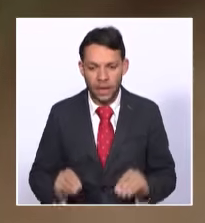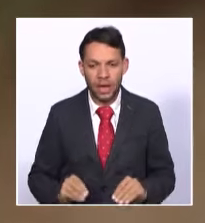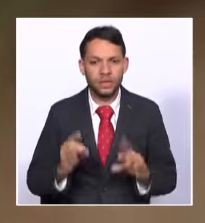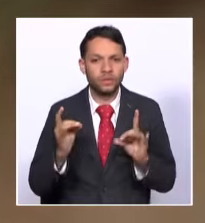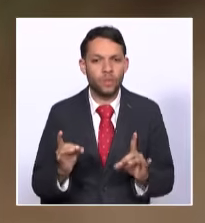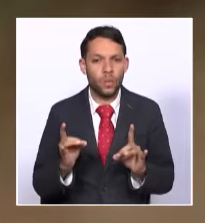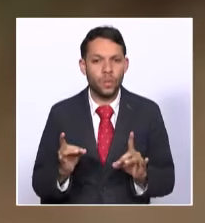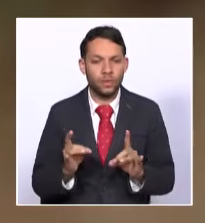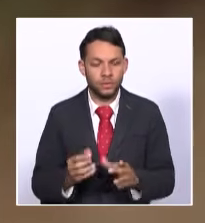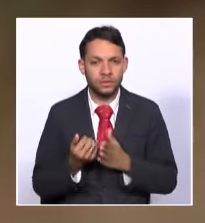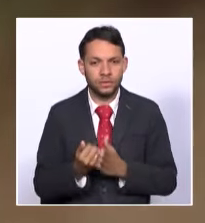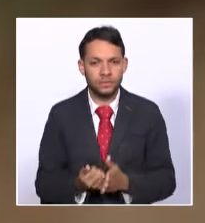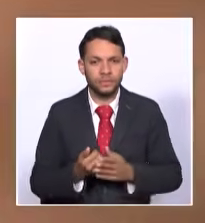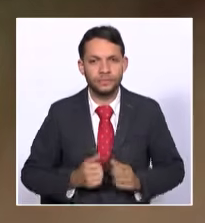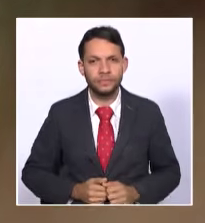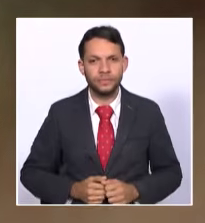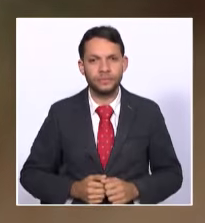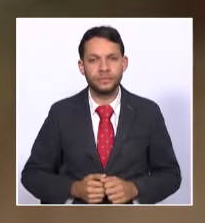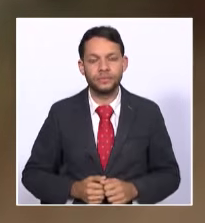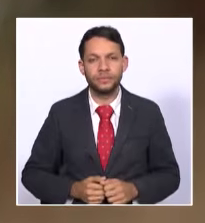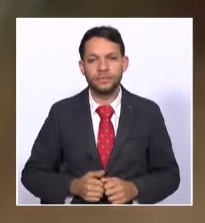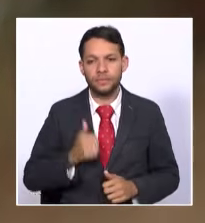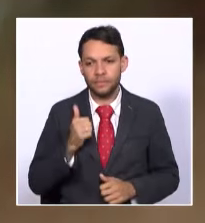Eso es.